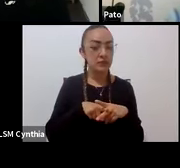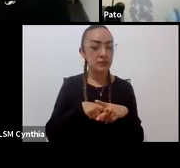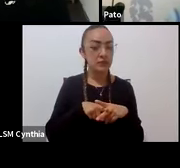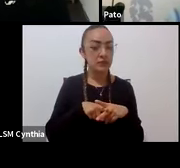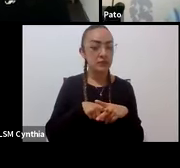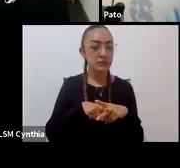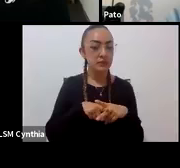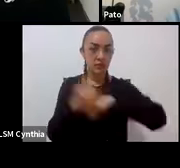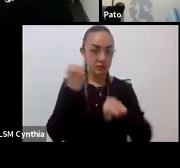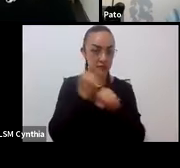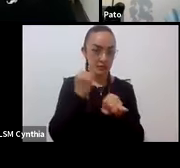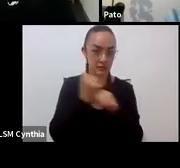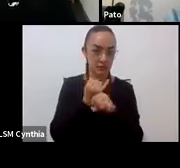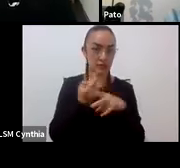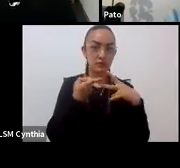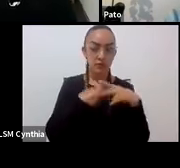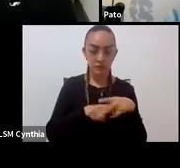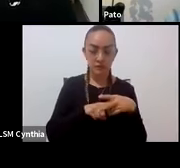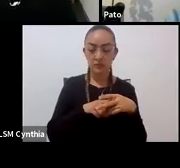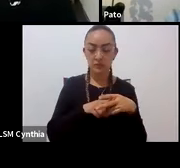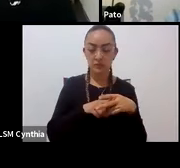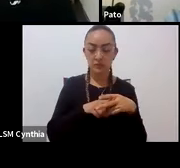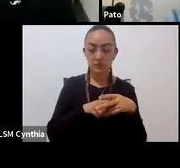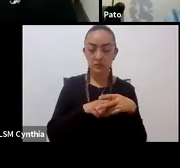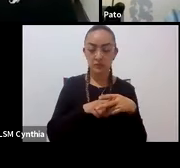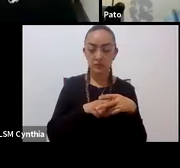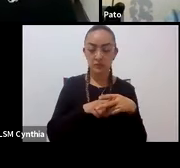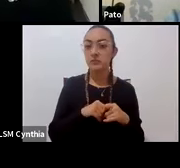continua de asesorías.